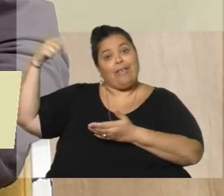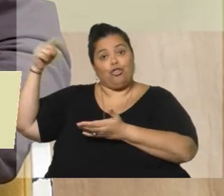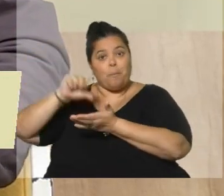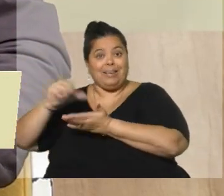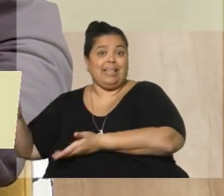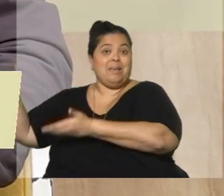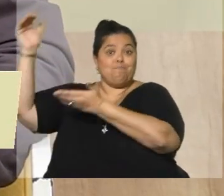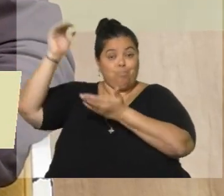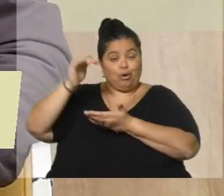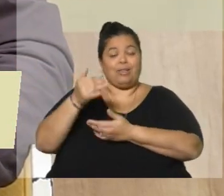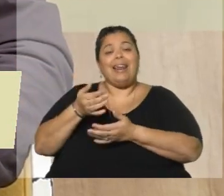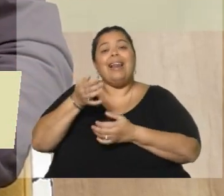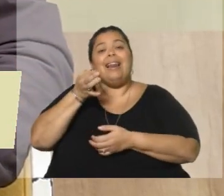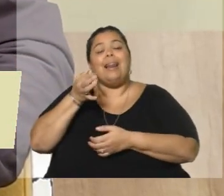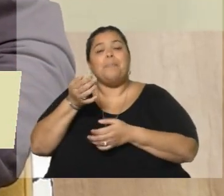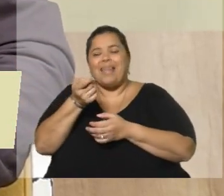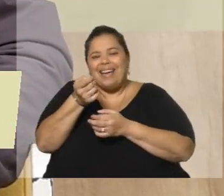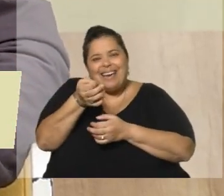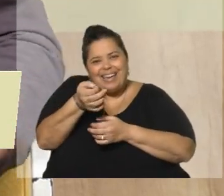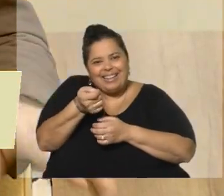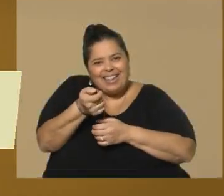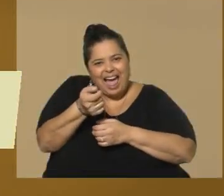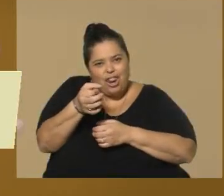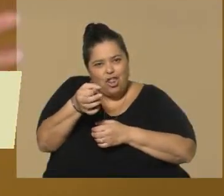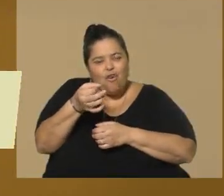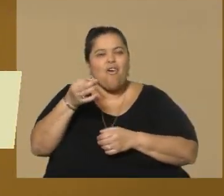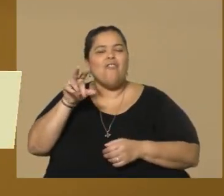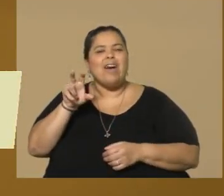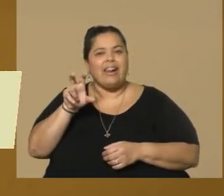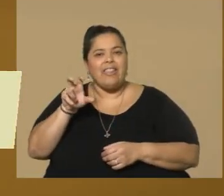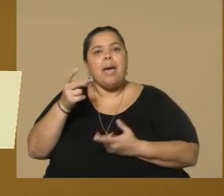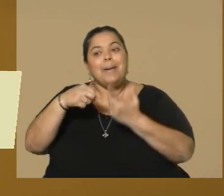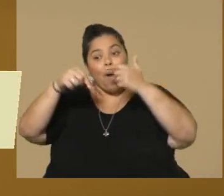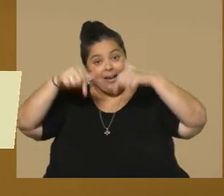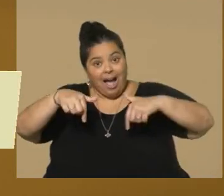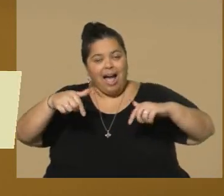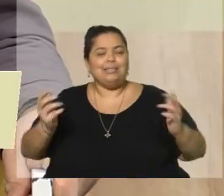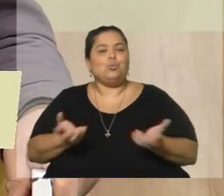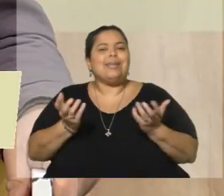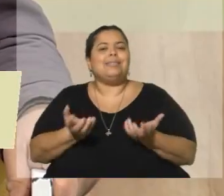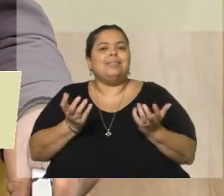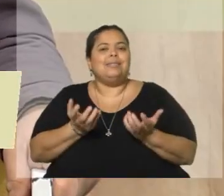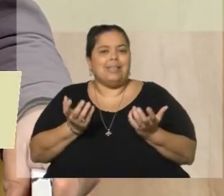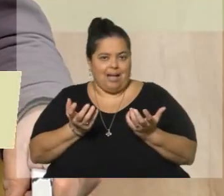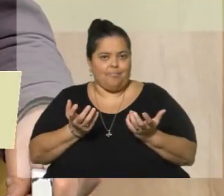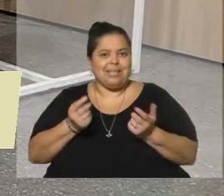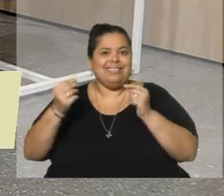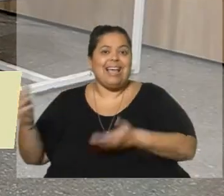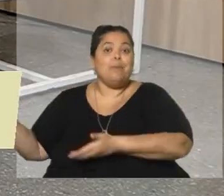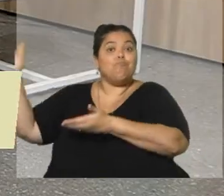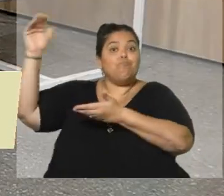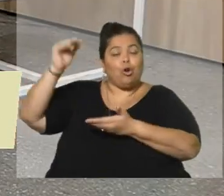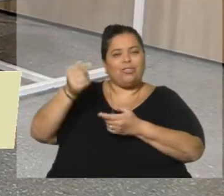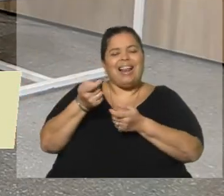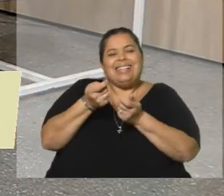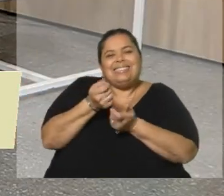café verde y lo mostró están acá y lo saca es decir uno importa la semilla de café Exacto en verde en verde